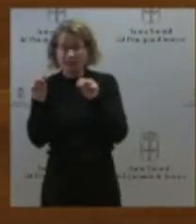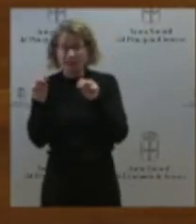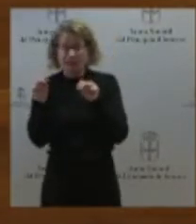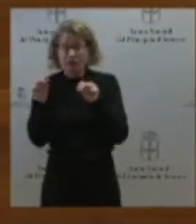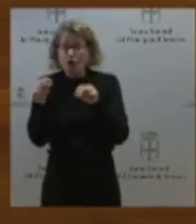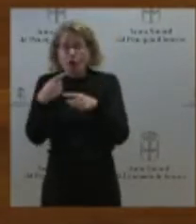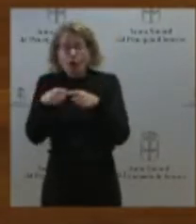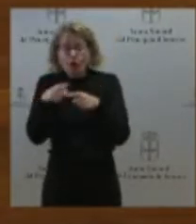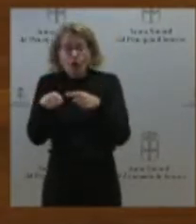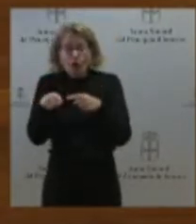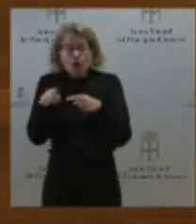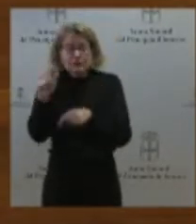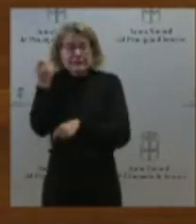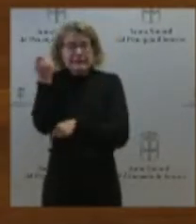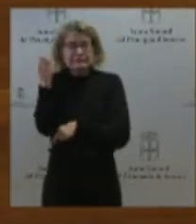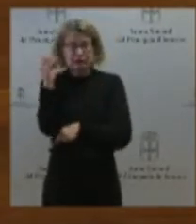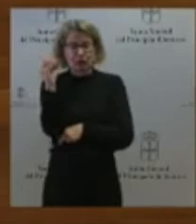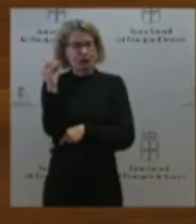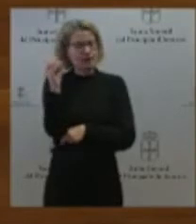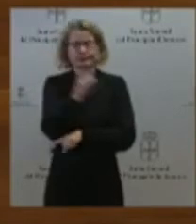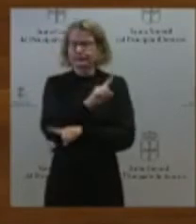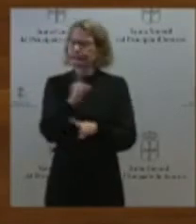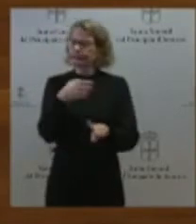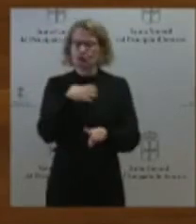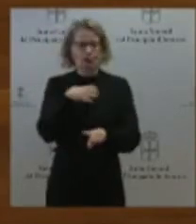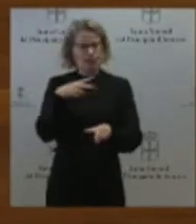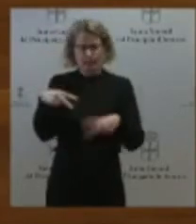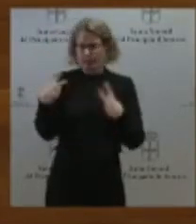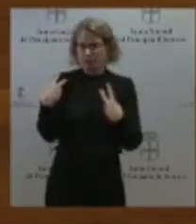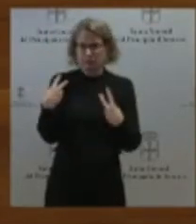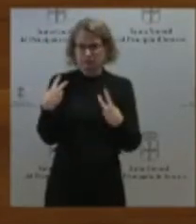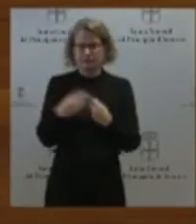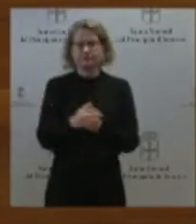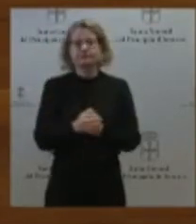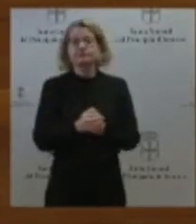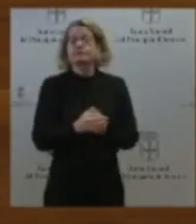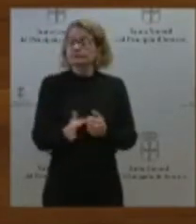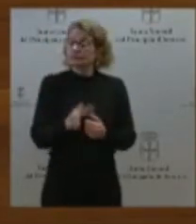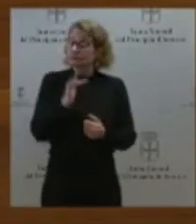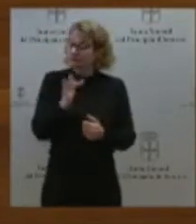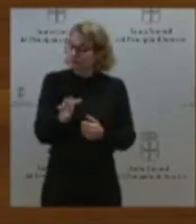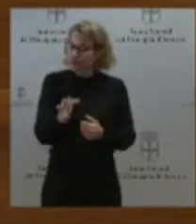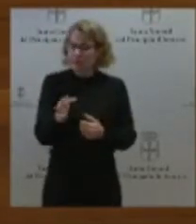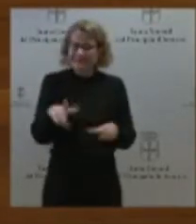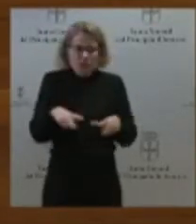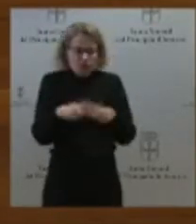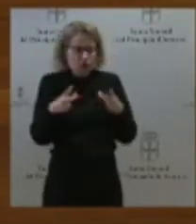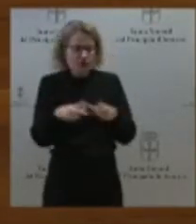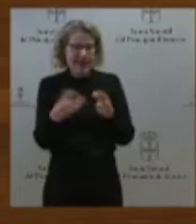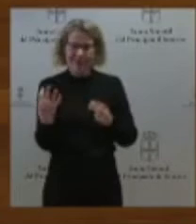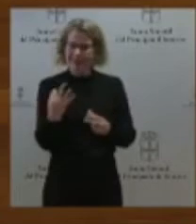invita a replantear las estructuras productivas y los engranajes sociales de un territorio a la búsqueda de un nuevo argumentario para su